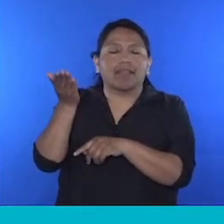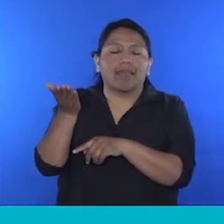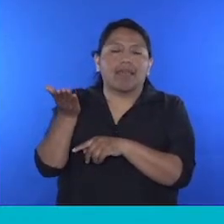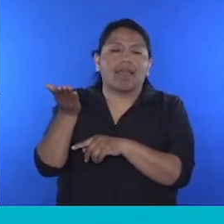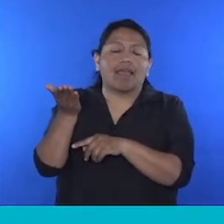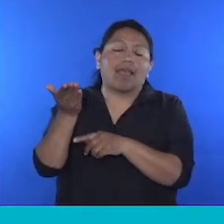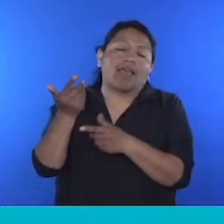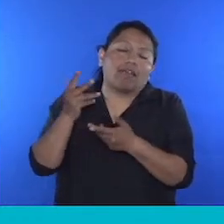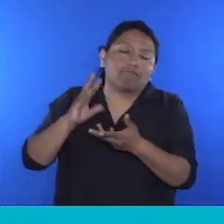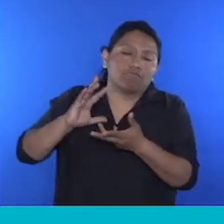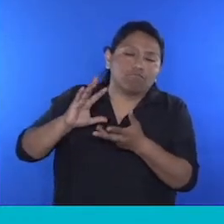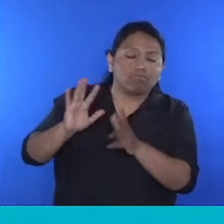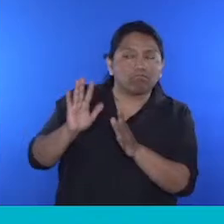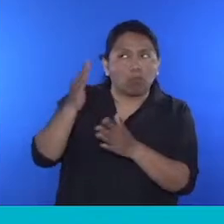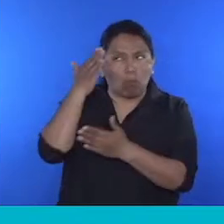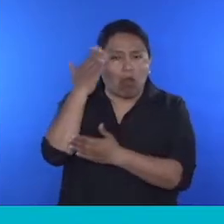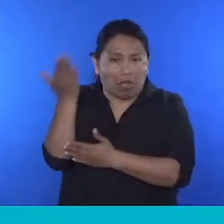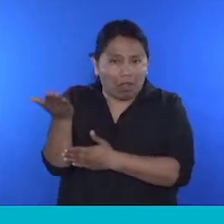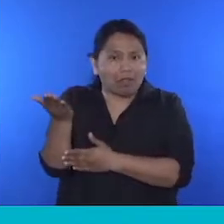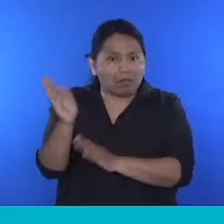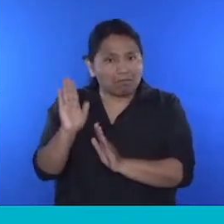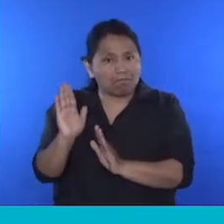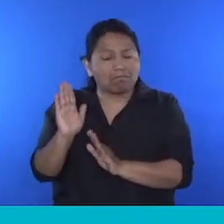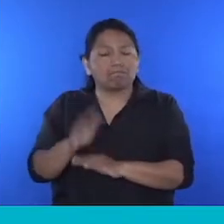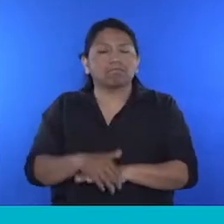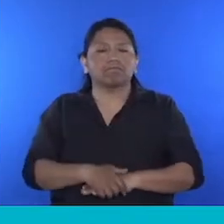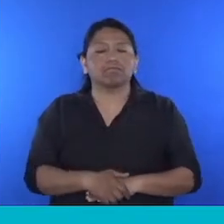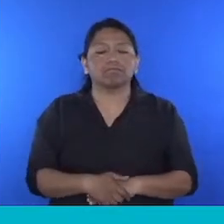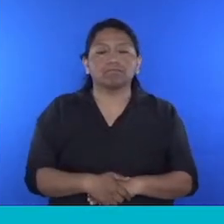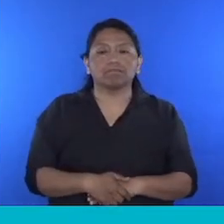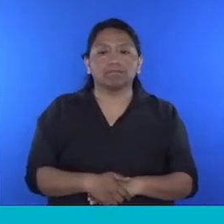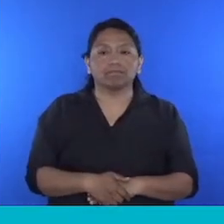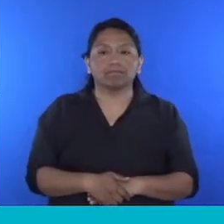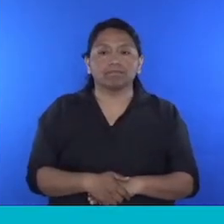a modo también de homenaje,